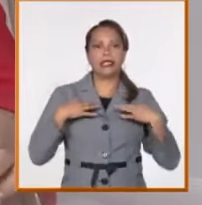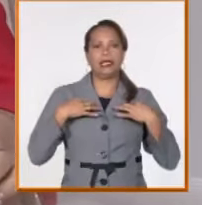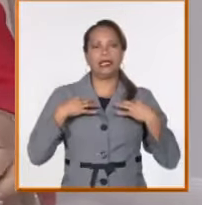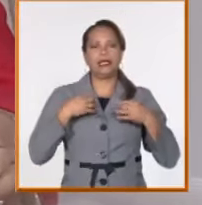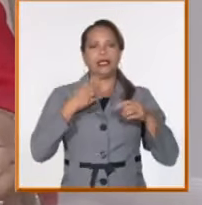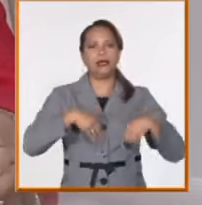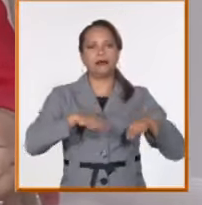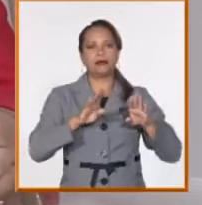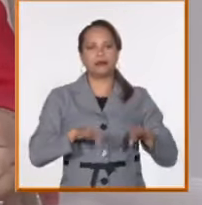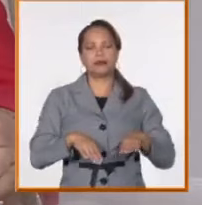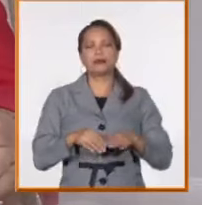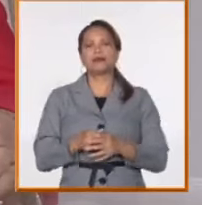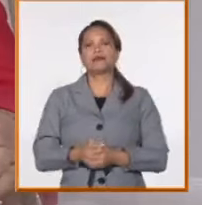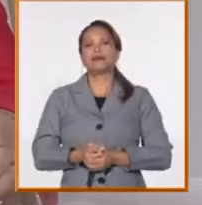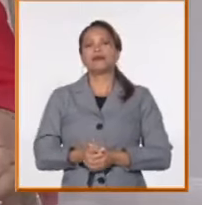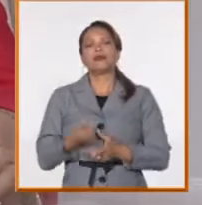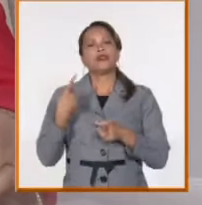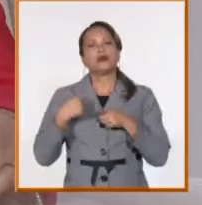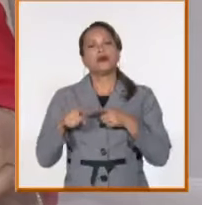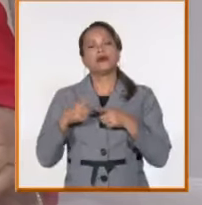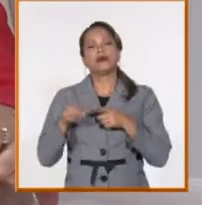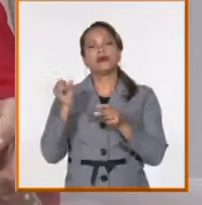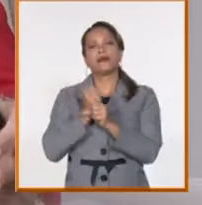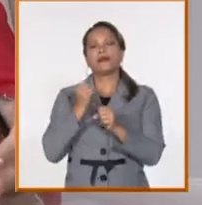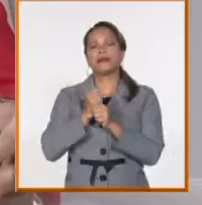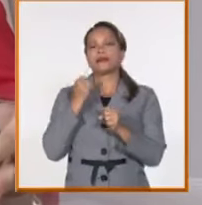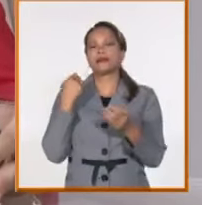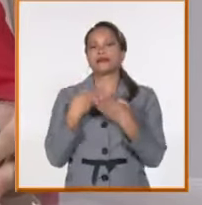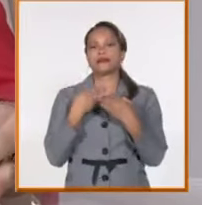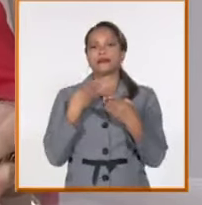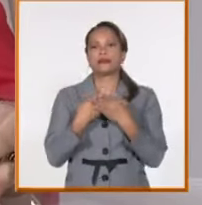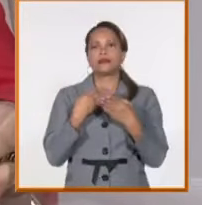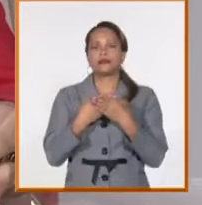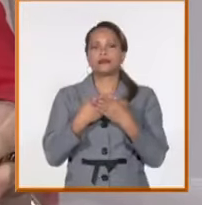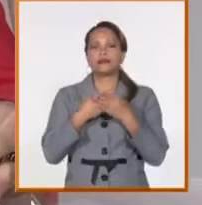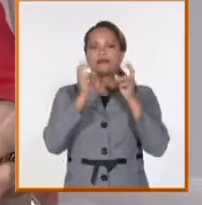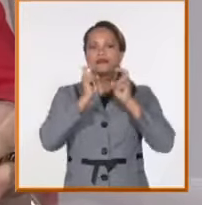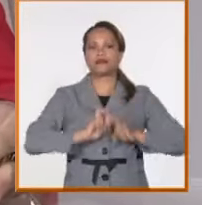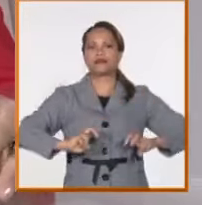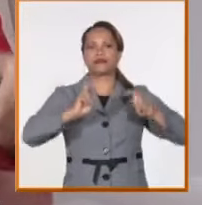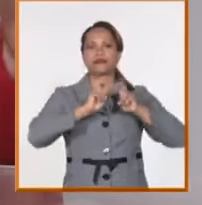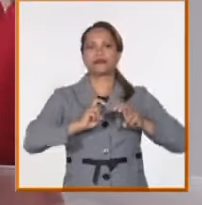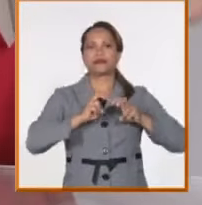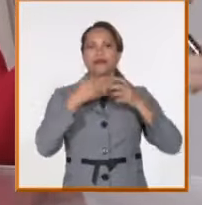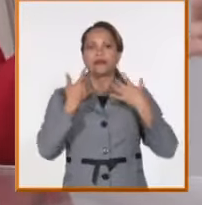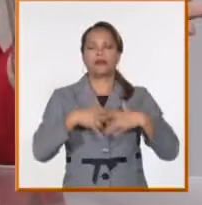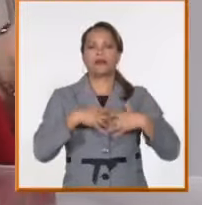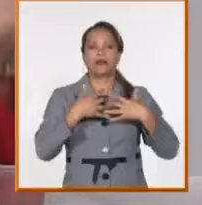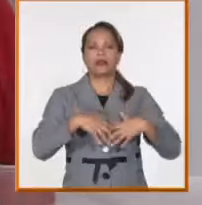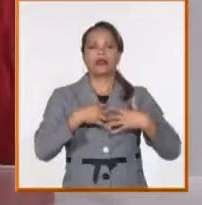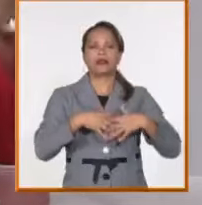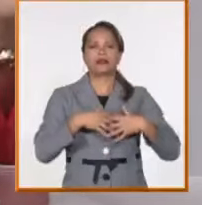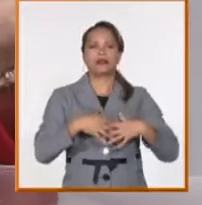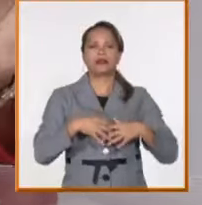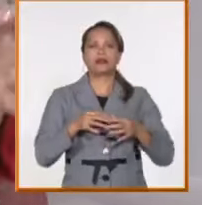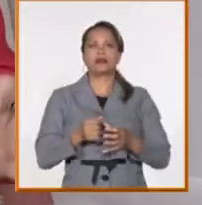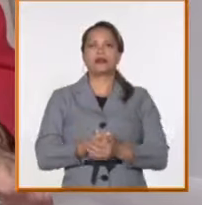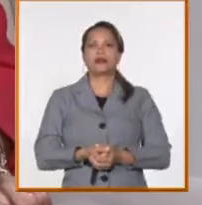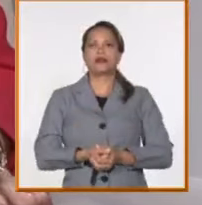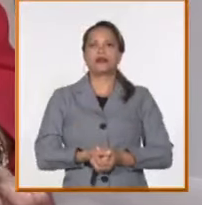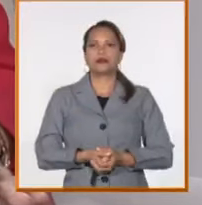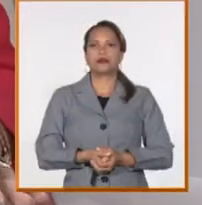estudios avanzados de Cuba y trabaja la empresa de investigación de la industria de la industria